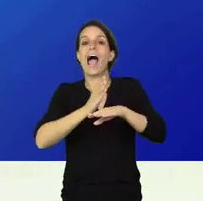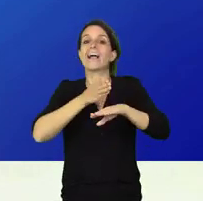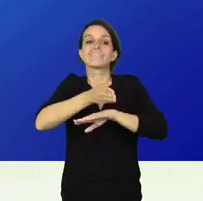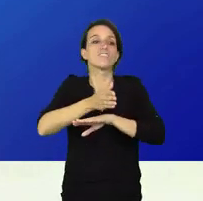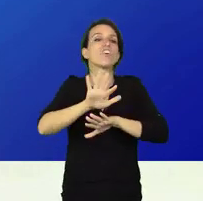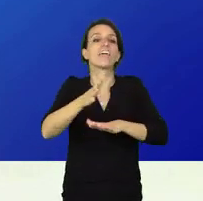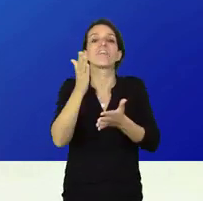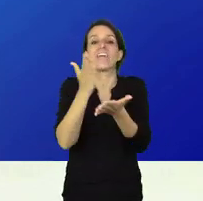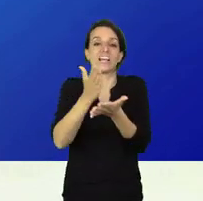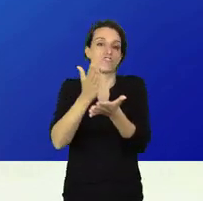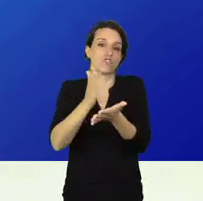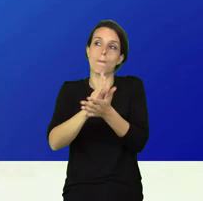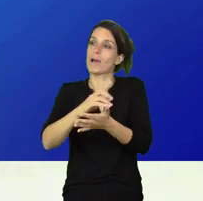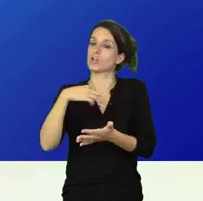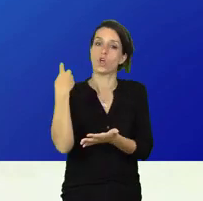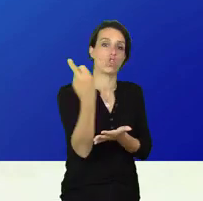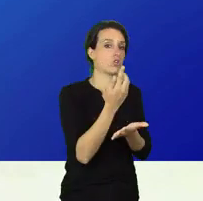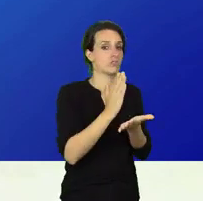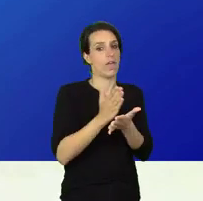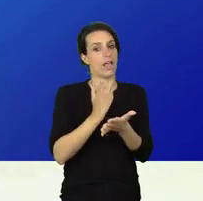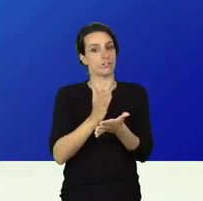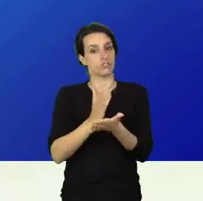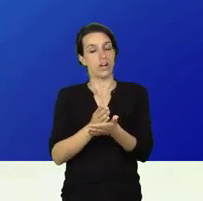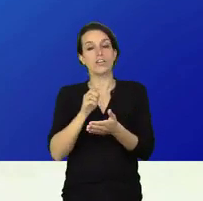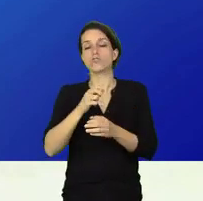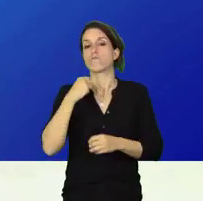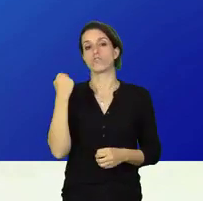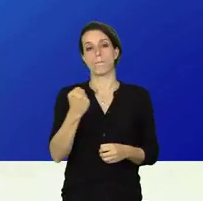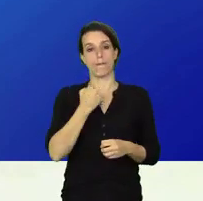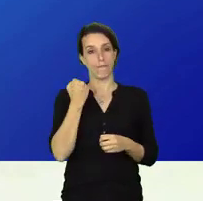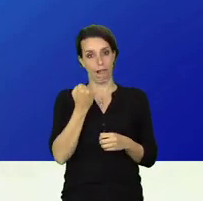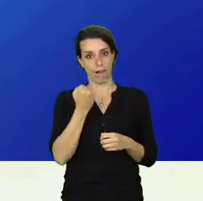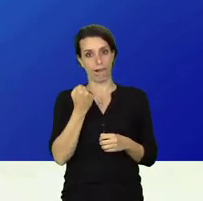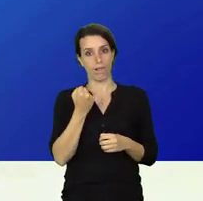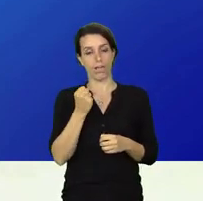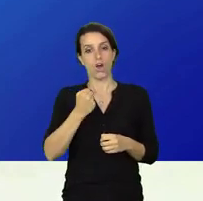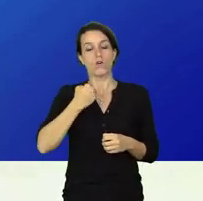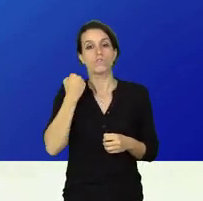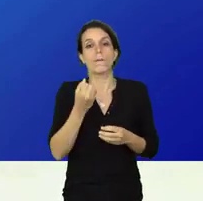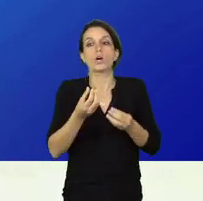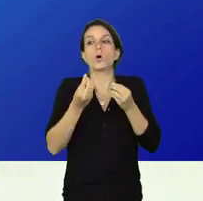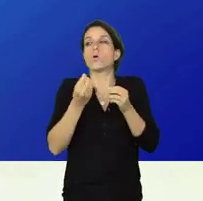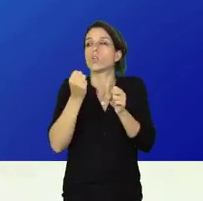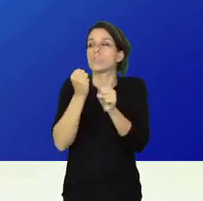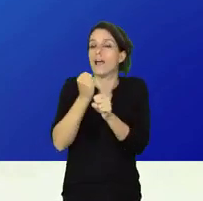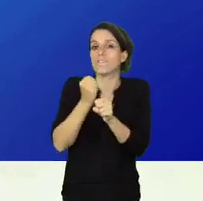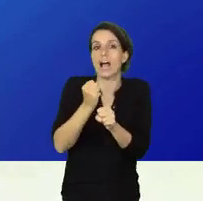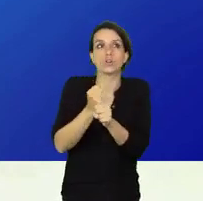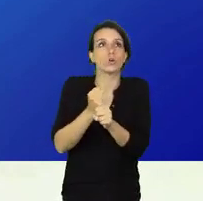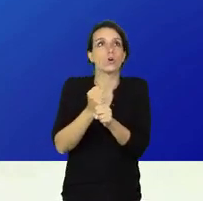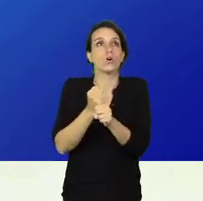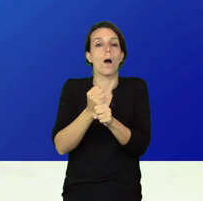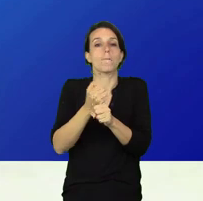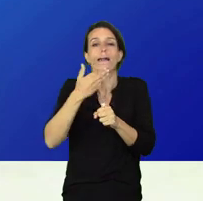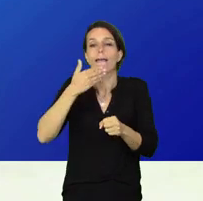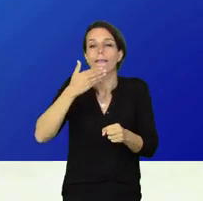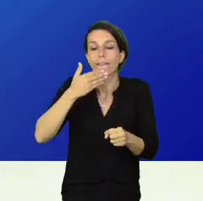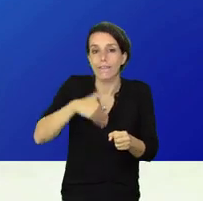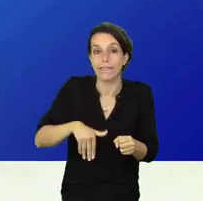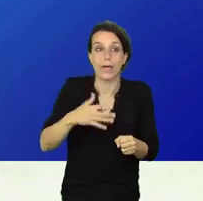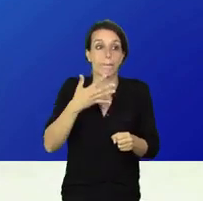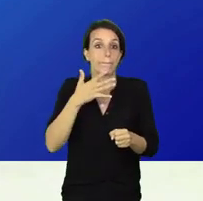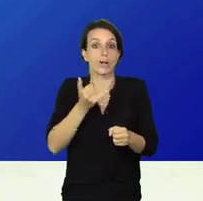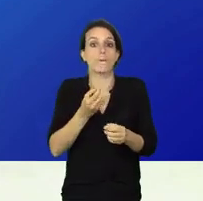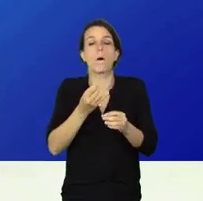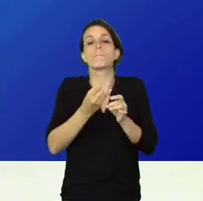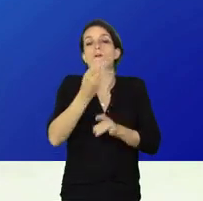cultura y la comunicación es un derecho, y eso es un marco importante también como de trabajo para